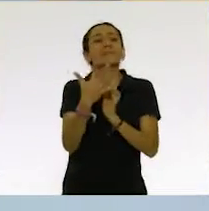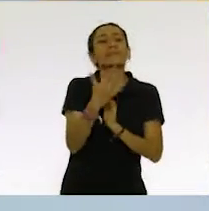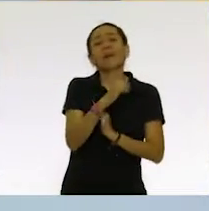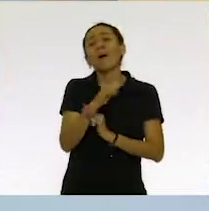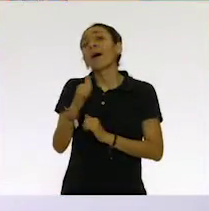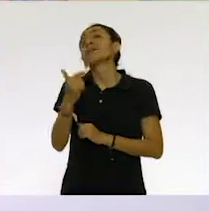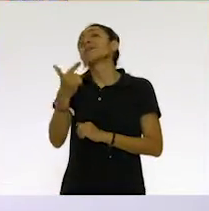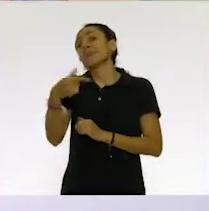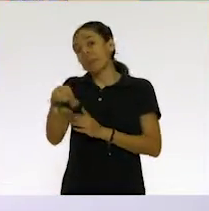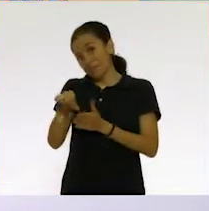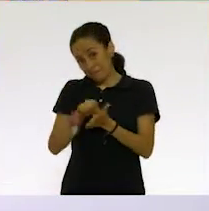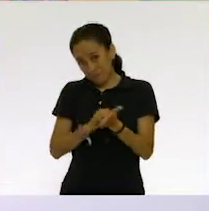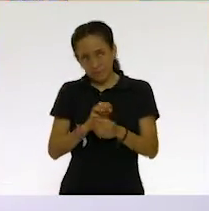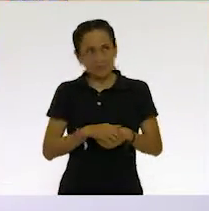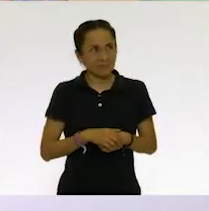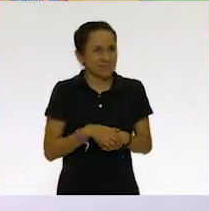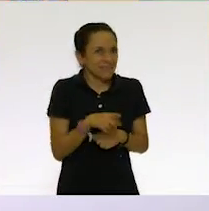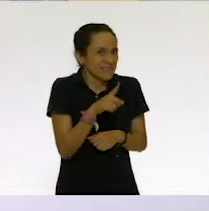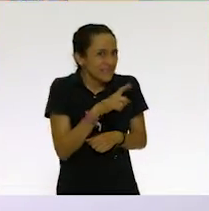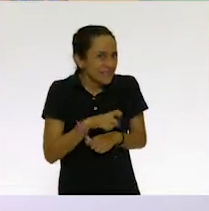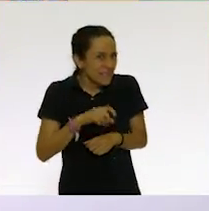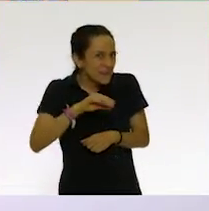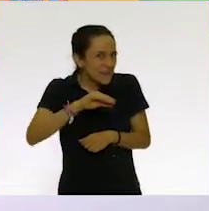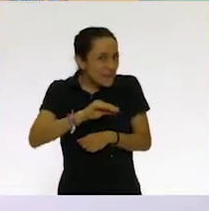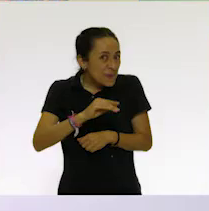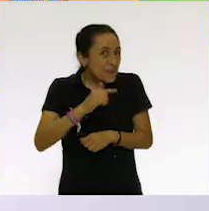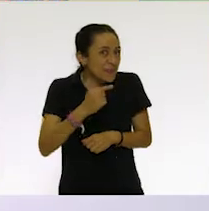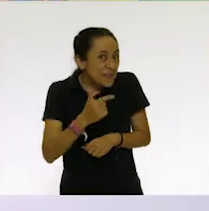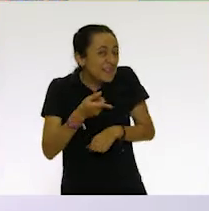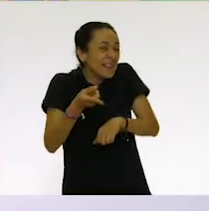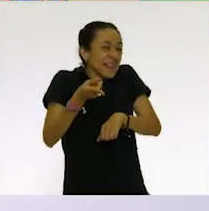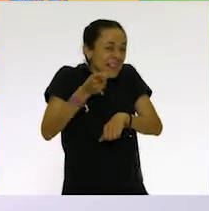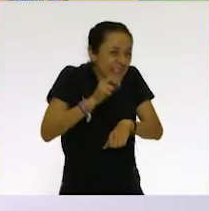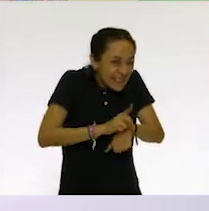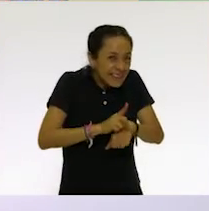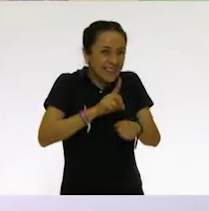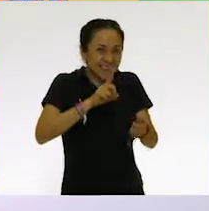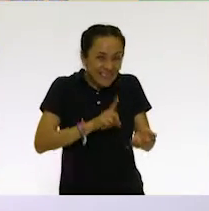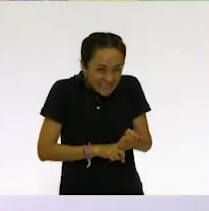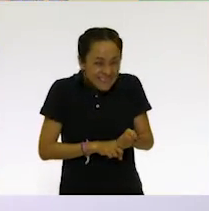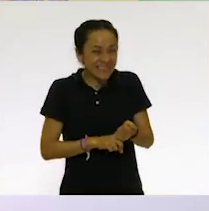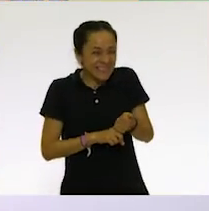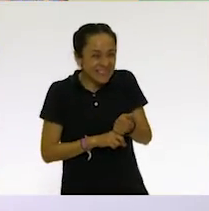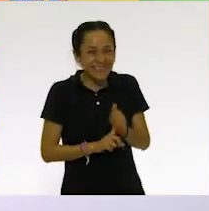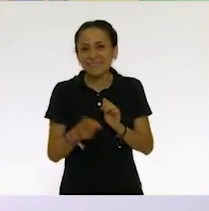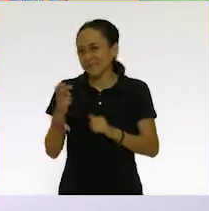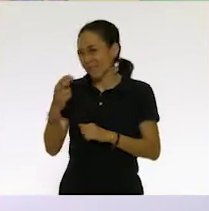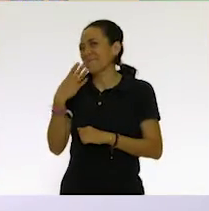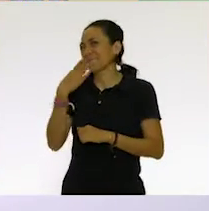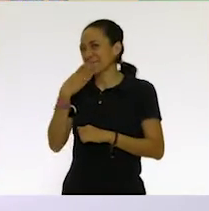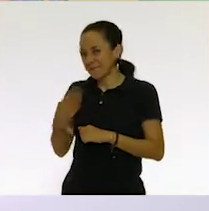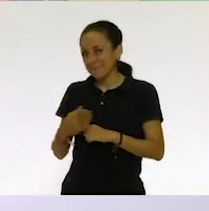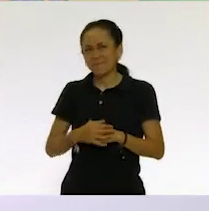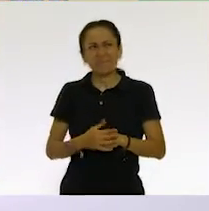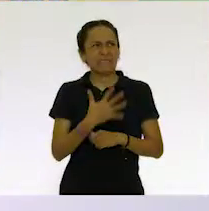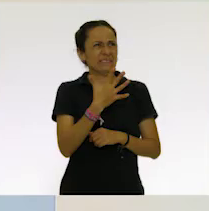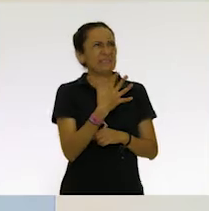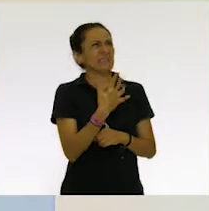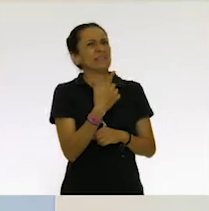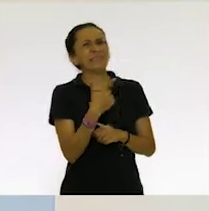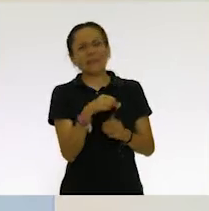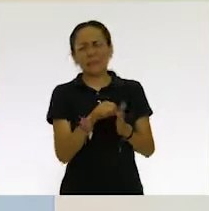meses. 197 días. Así es, muy bien. Vamos a poner de 5 a 7 meses. ¿Cuánto tiempo?